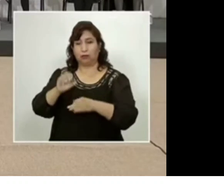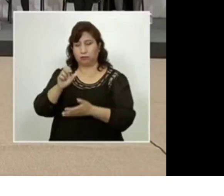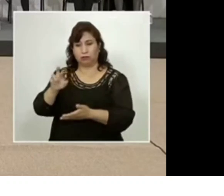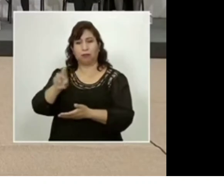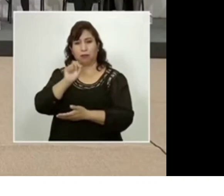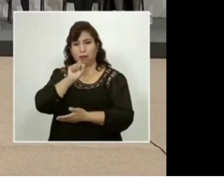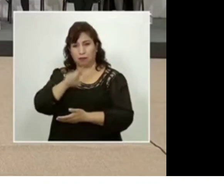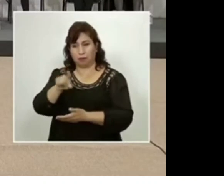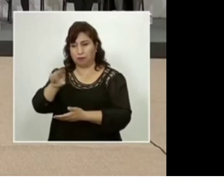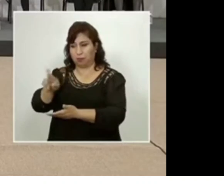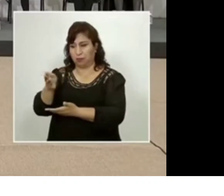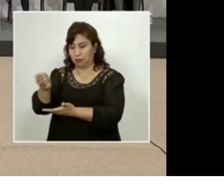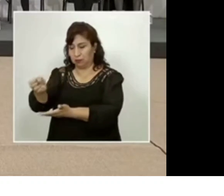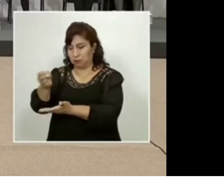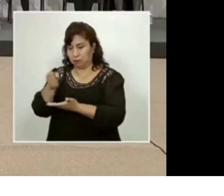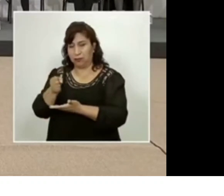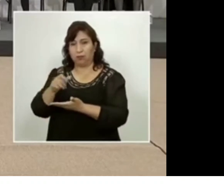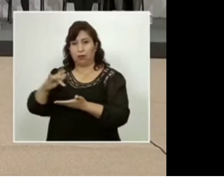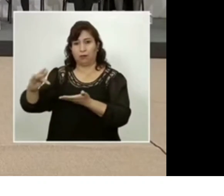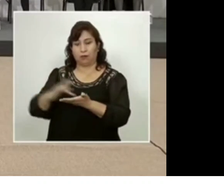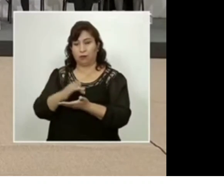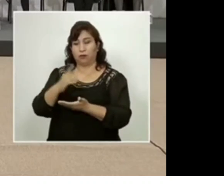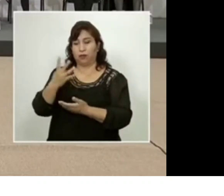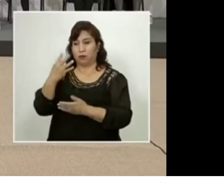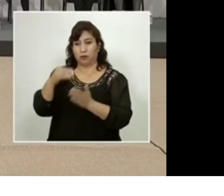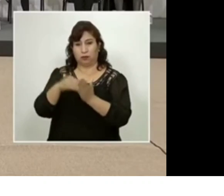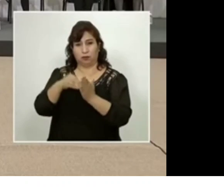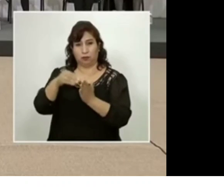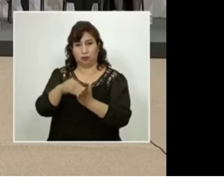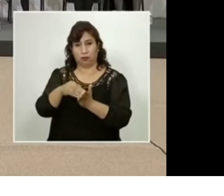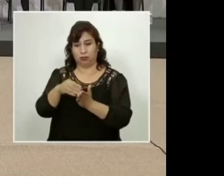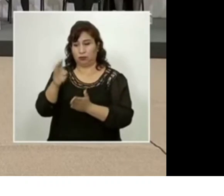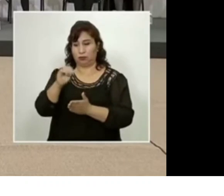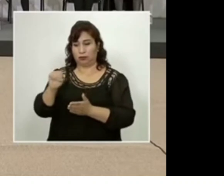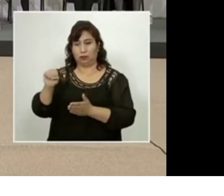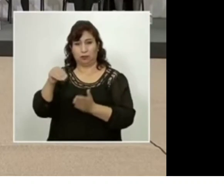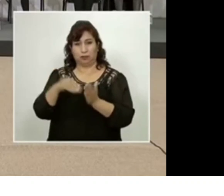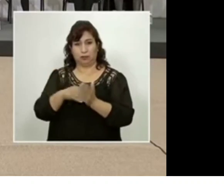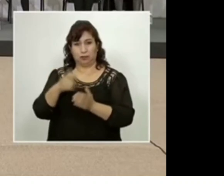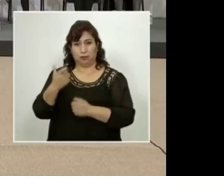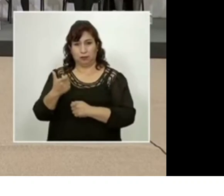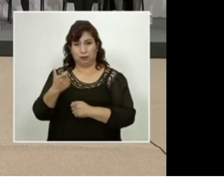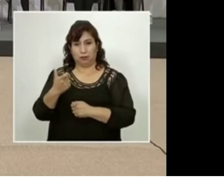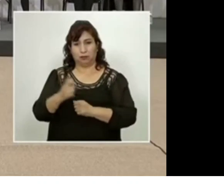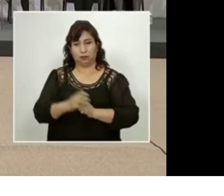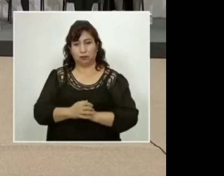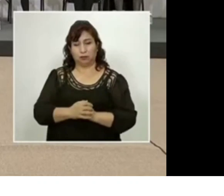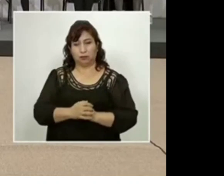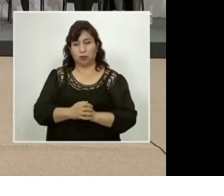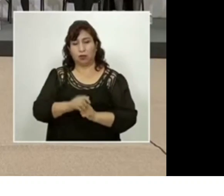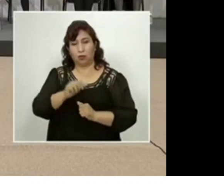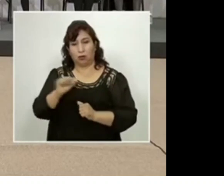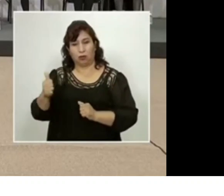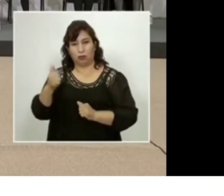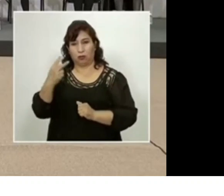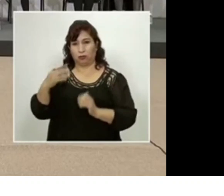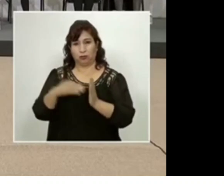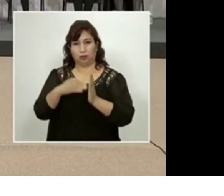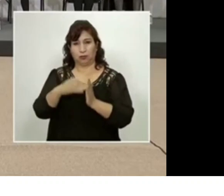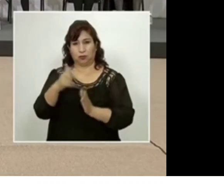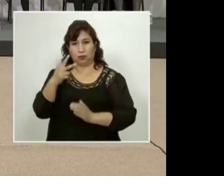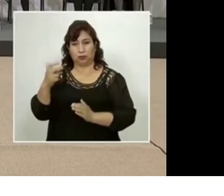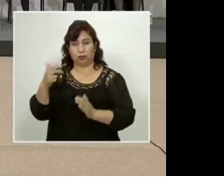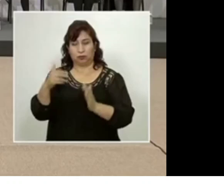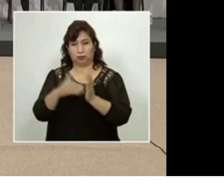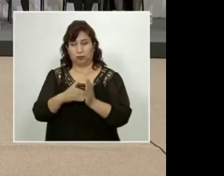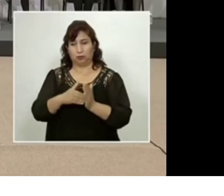apoyo con una inversión de 4.900.000 pesos. Otros 2.800.000 pesos se